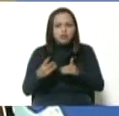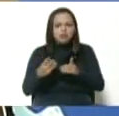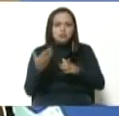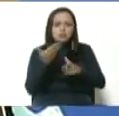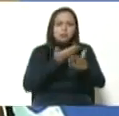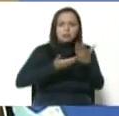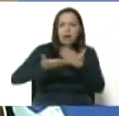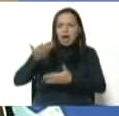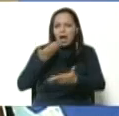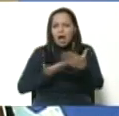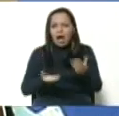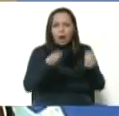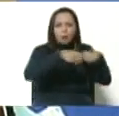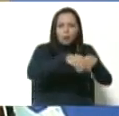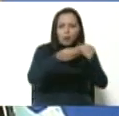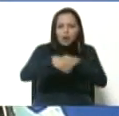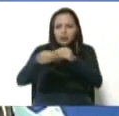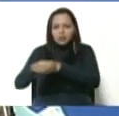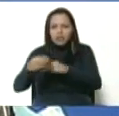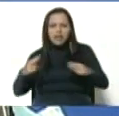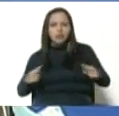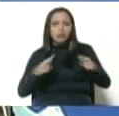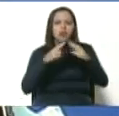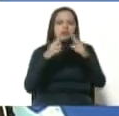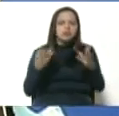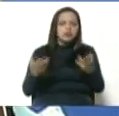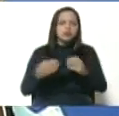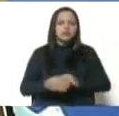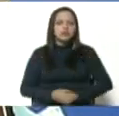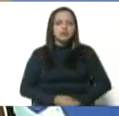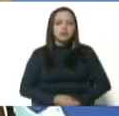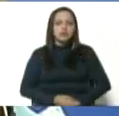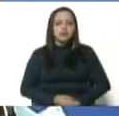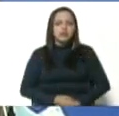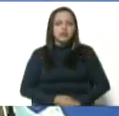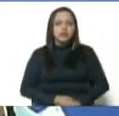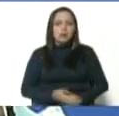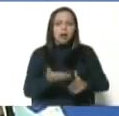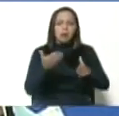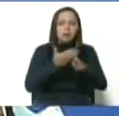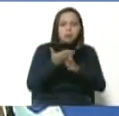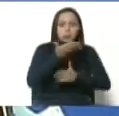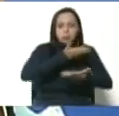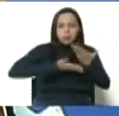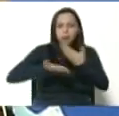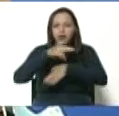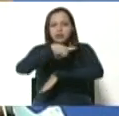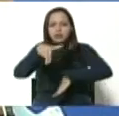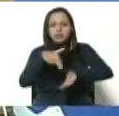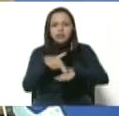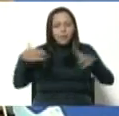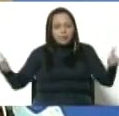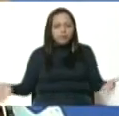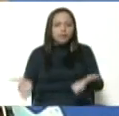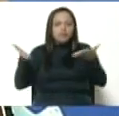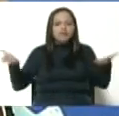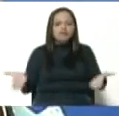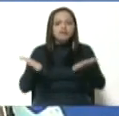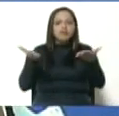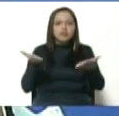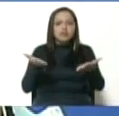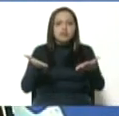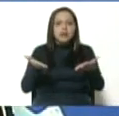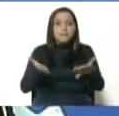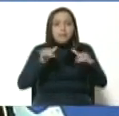conversación, para la búsqueda del encuentro, para la reconciliación nacional, para la promoción desde las